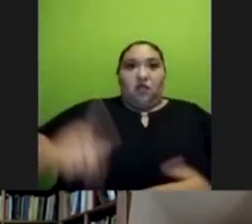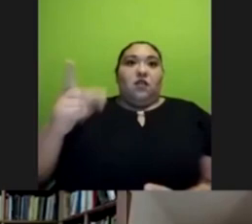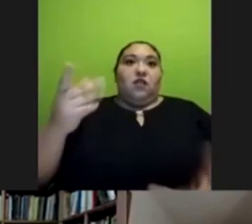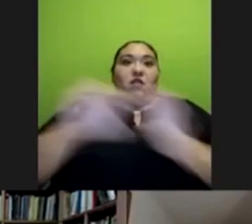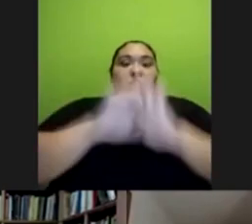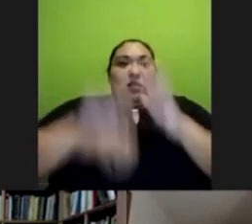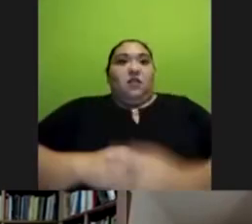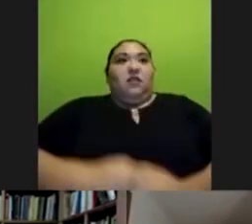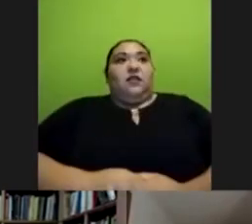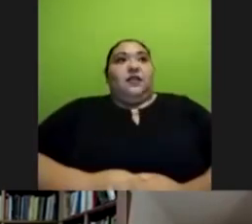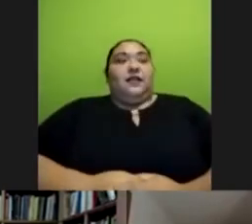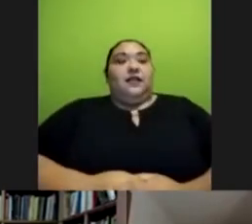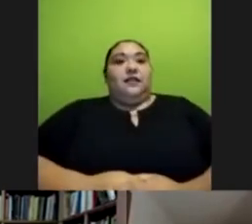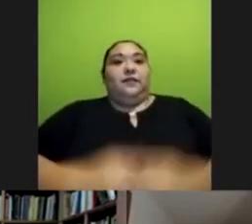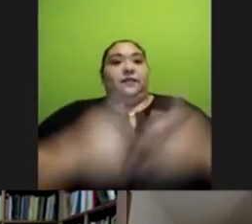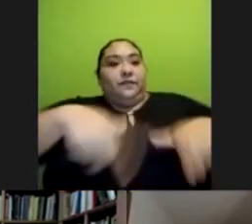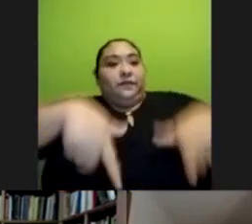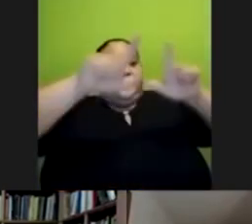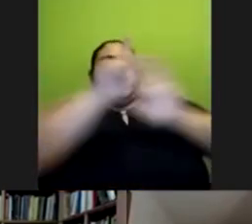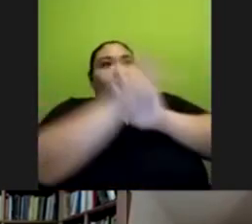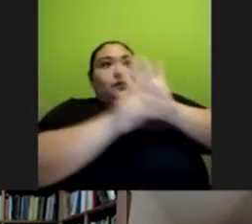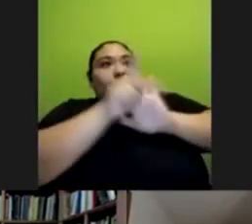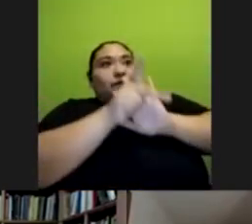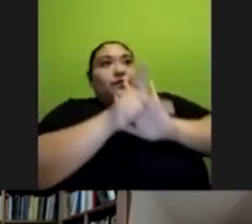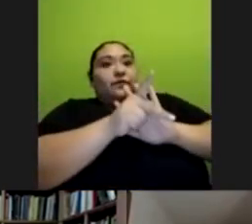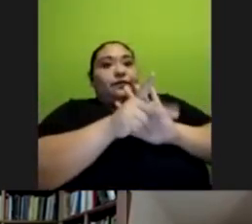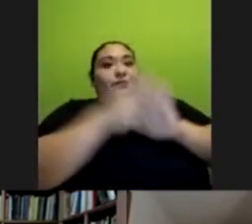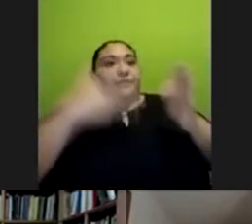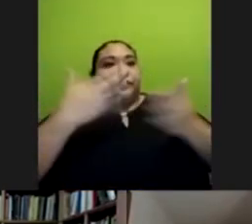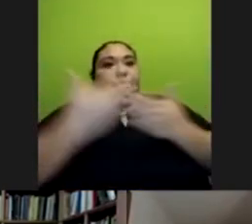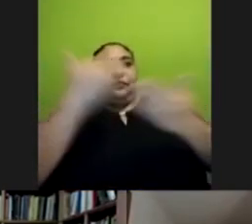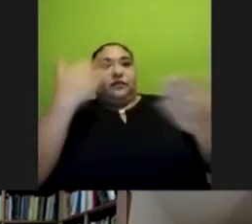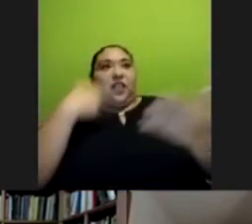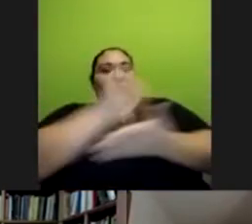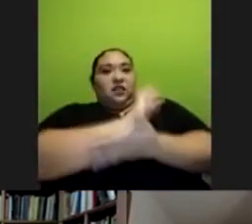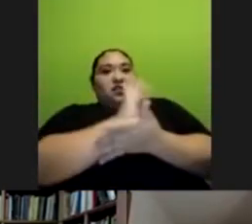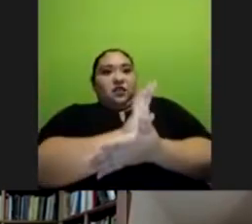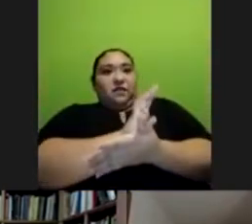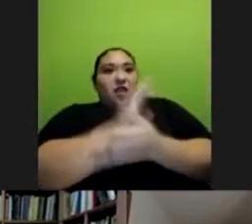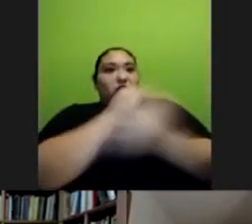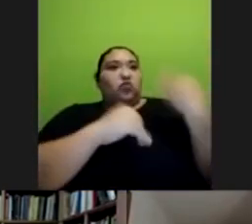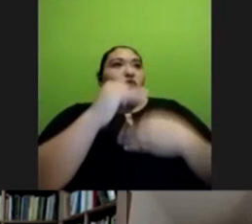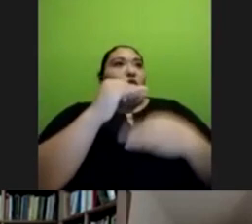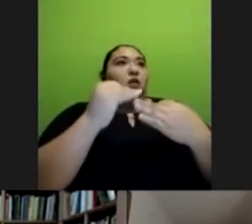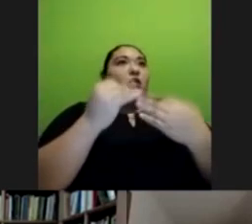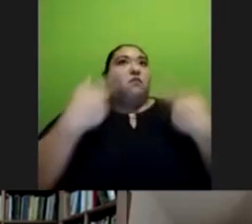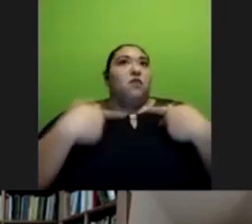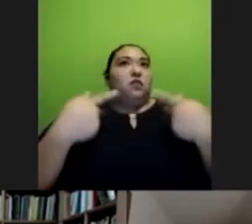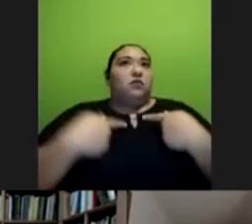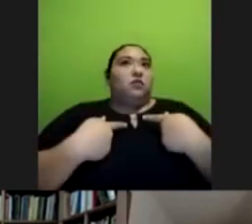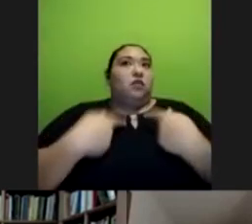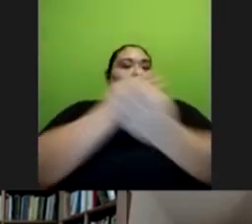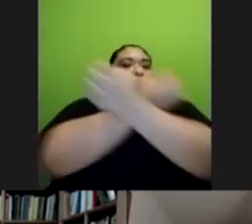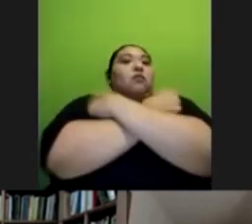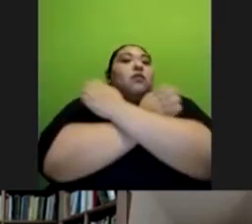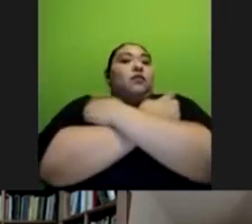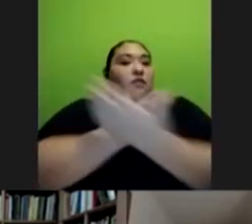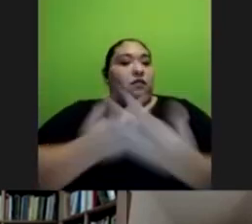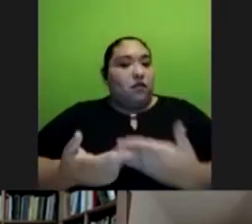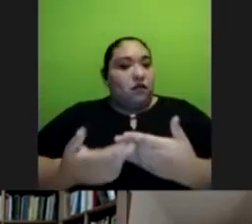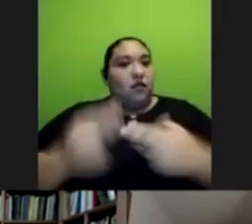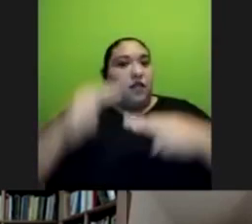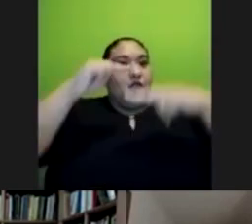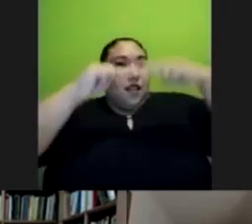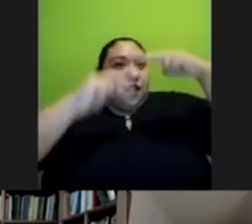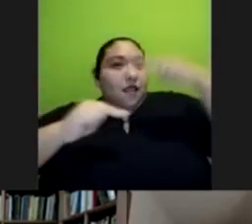antidiscriminatorios en la currícula educativa, la nivelación de las